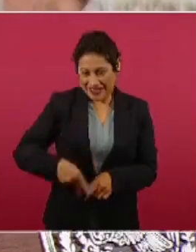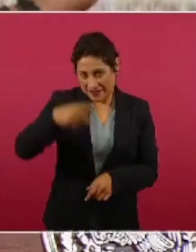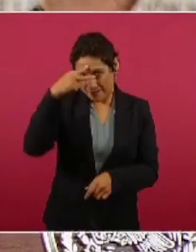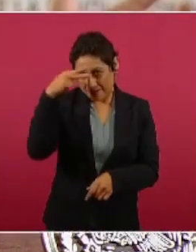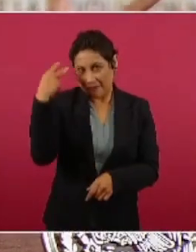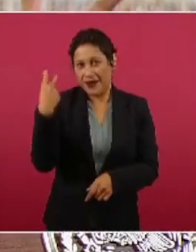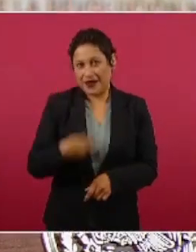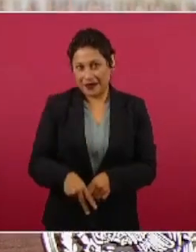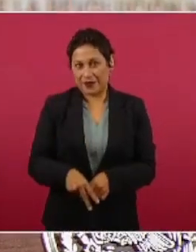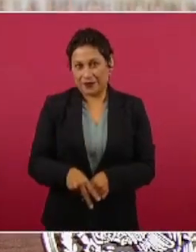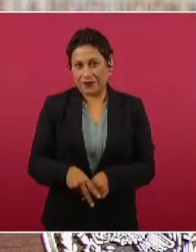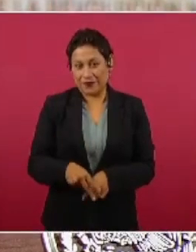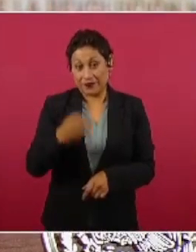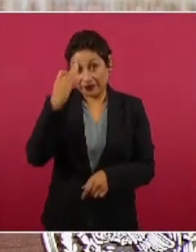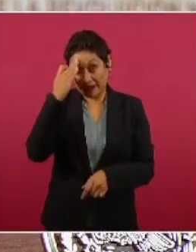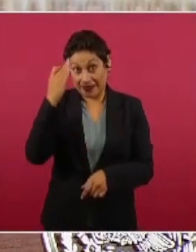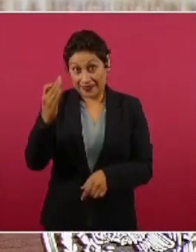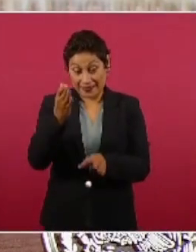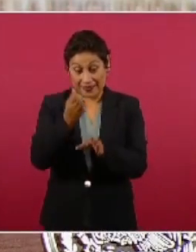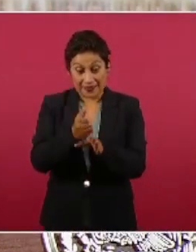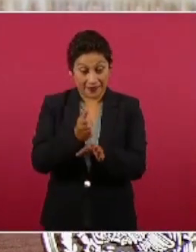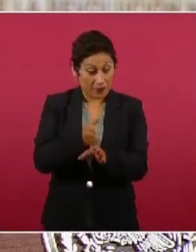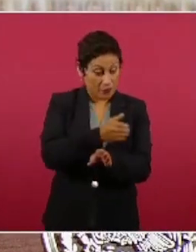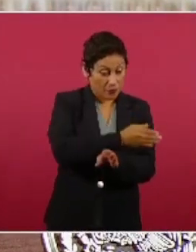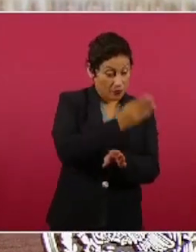Tiene muchos parecidos.